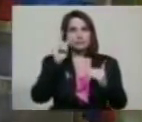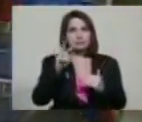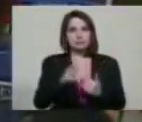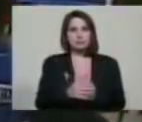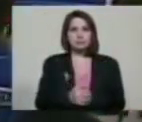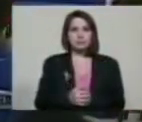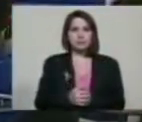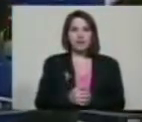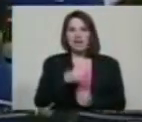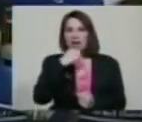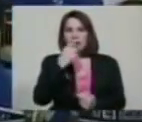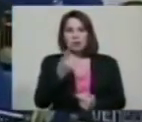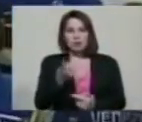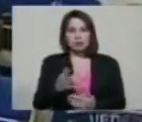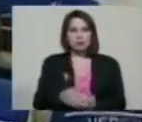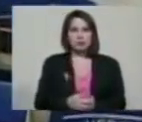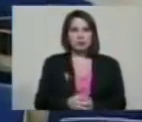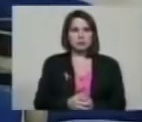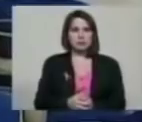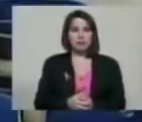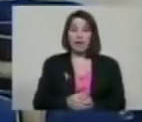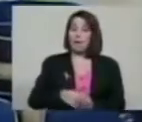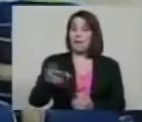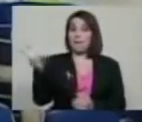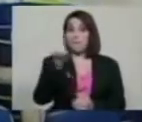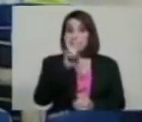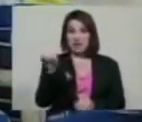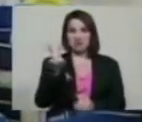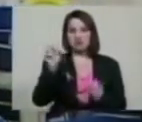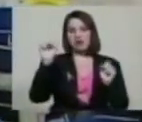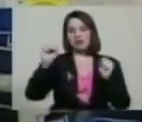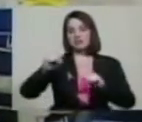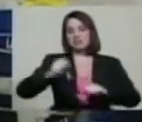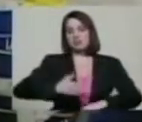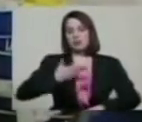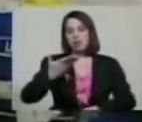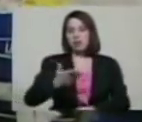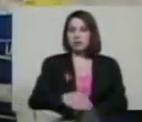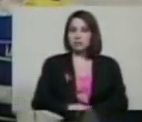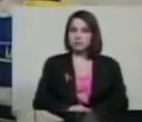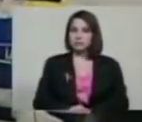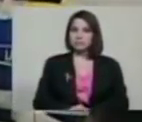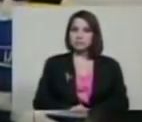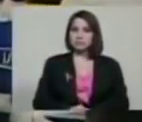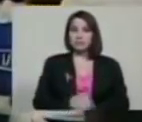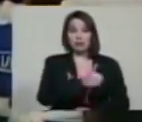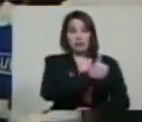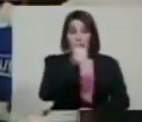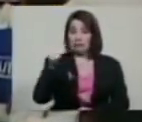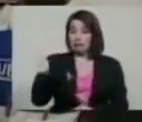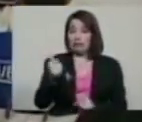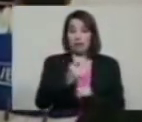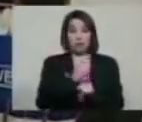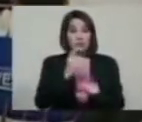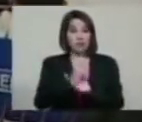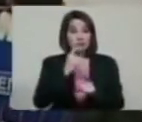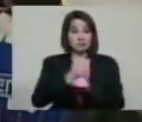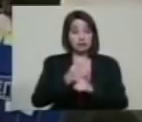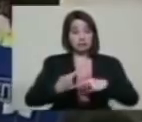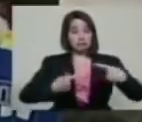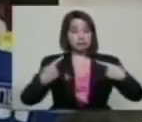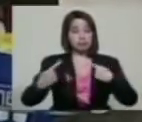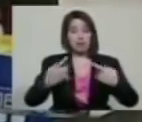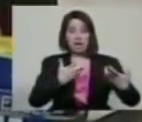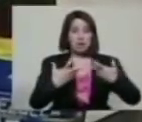¿Y qué nos dicen? Venezuela, sí se puede, nos dicen, desde cada carrera, desde cada pelea, desde